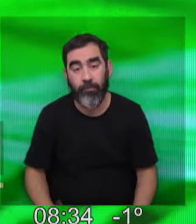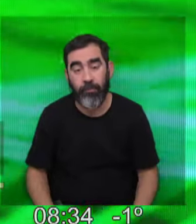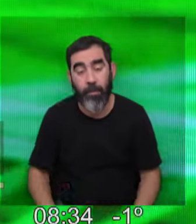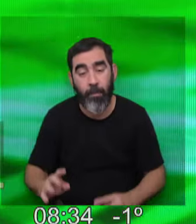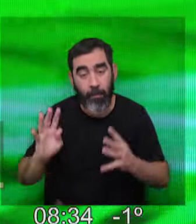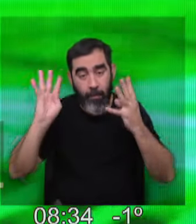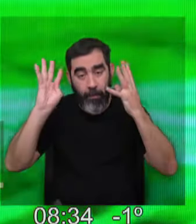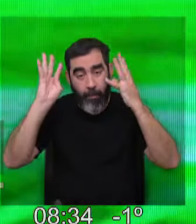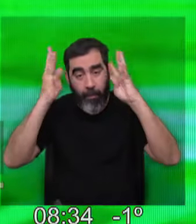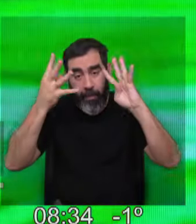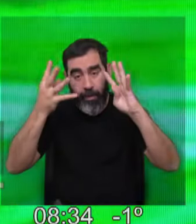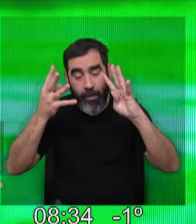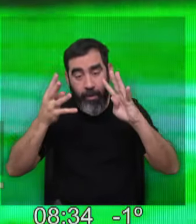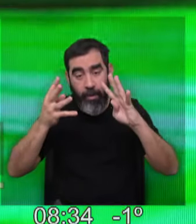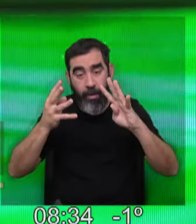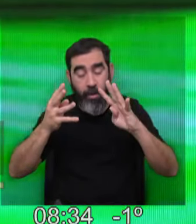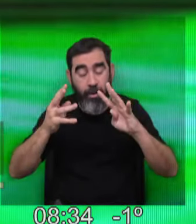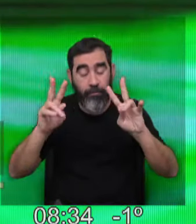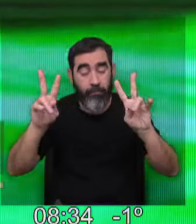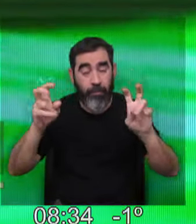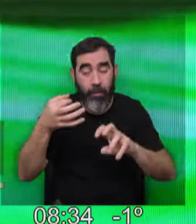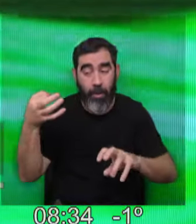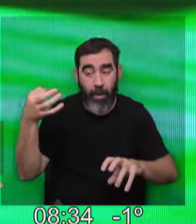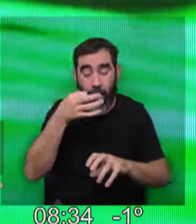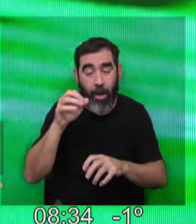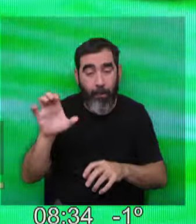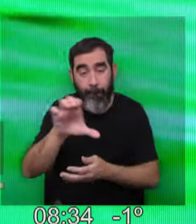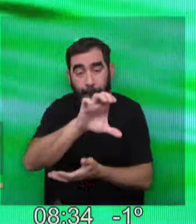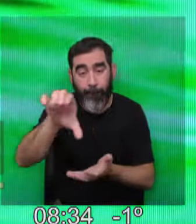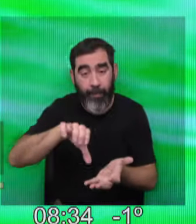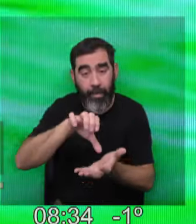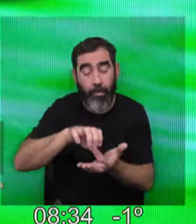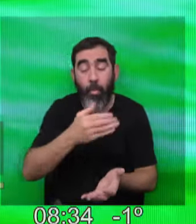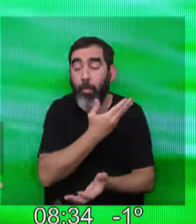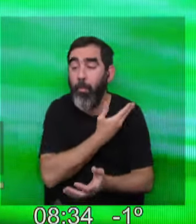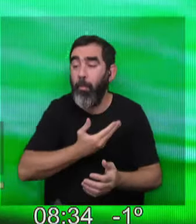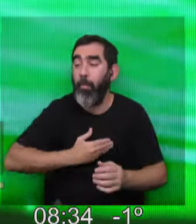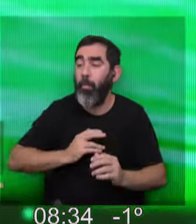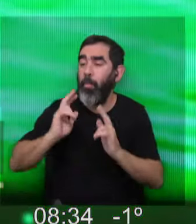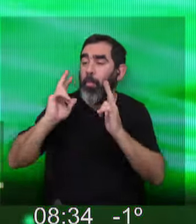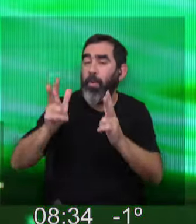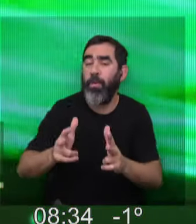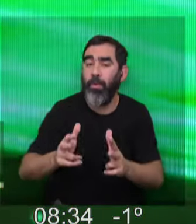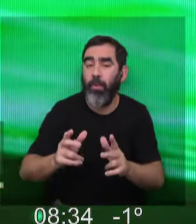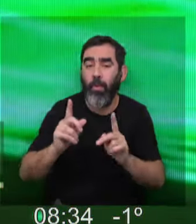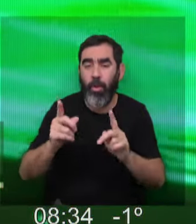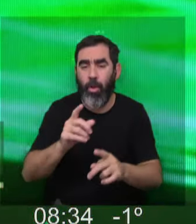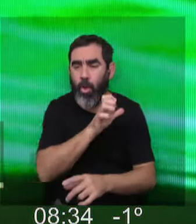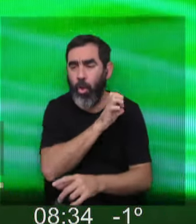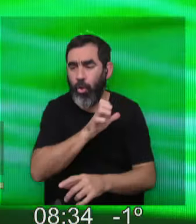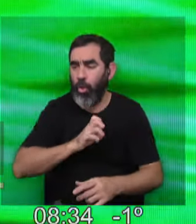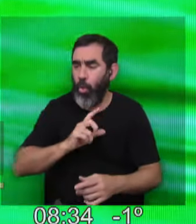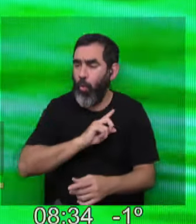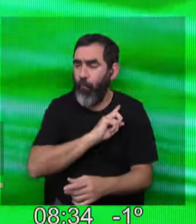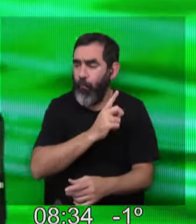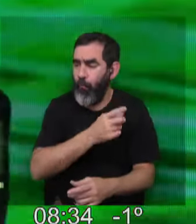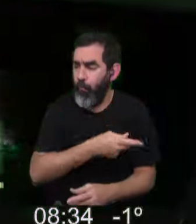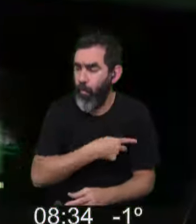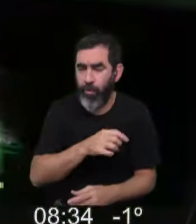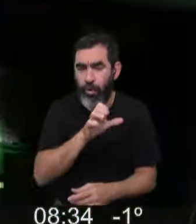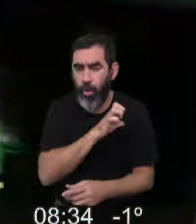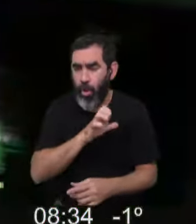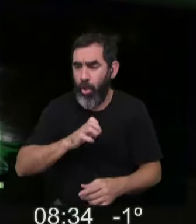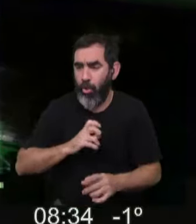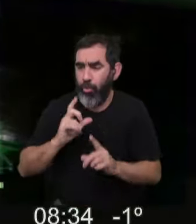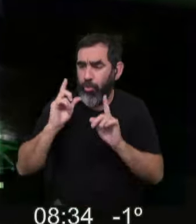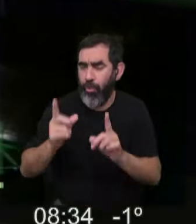Milei en el anarcocapitalismo, y nuestro presidente diciendo que hay que tener Estado fuerte. El Estado tiene que